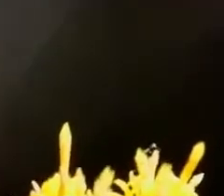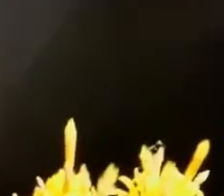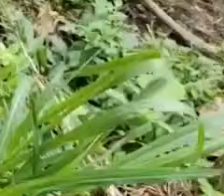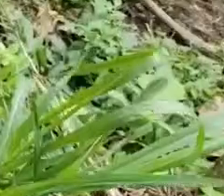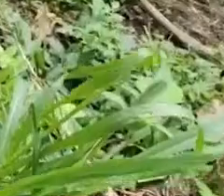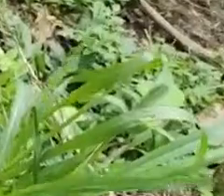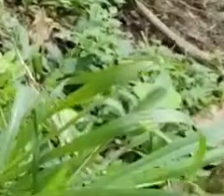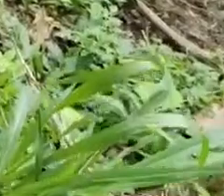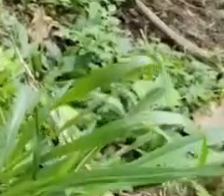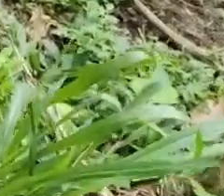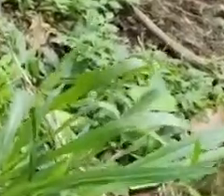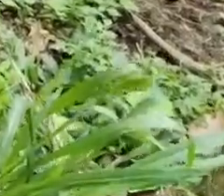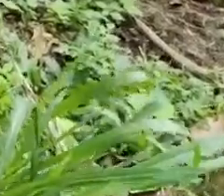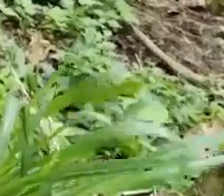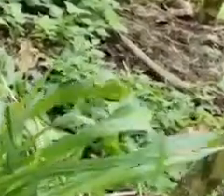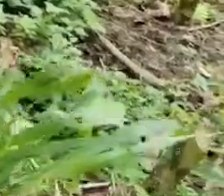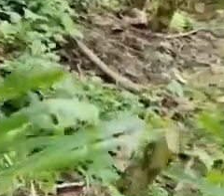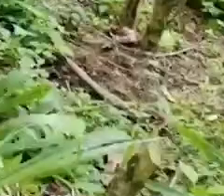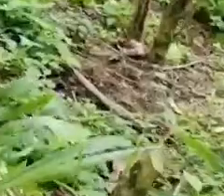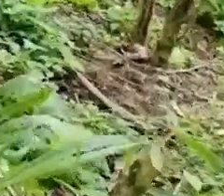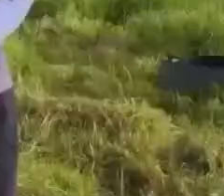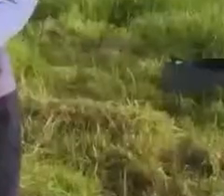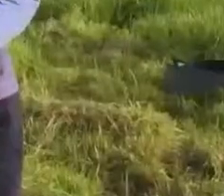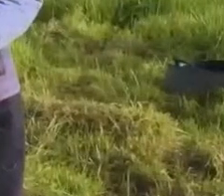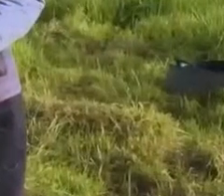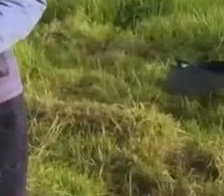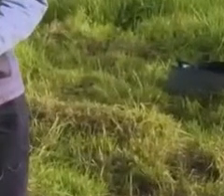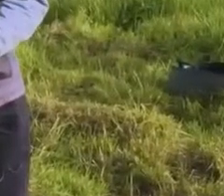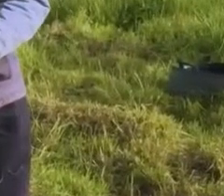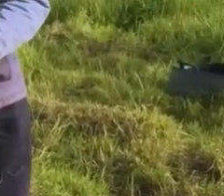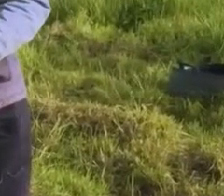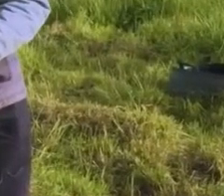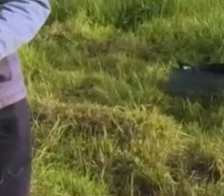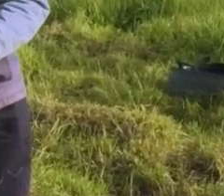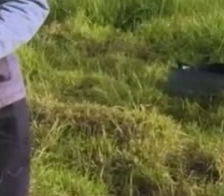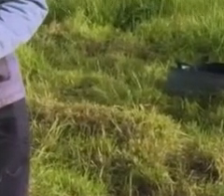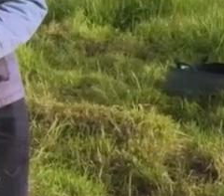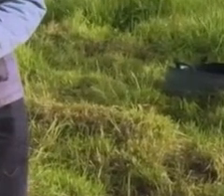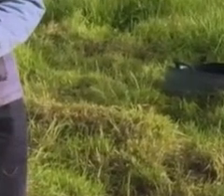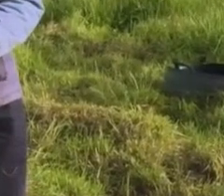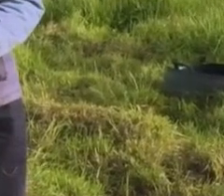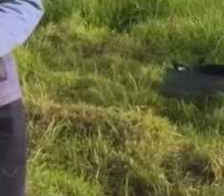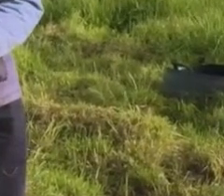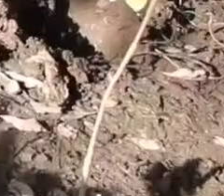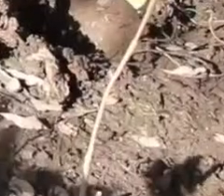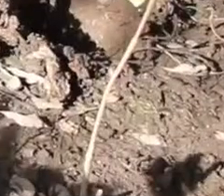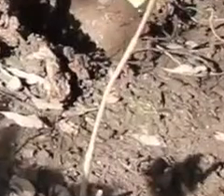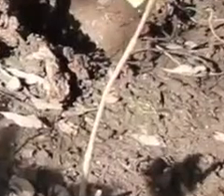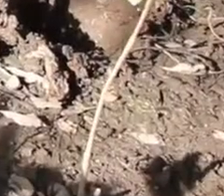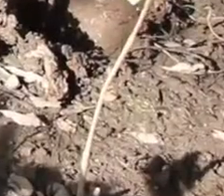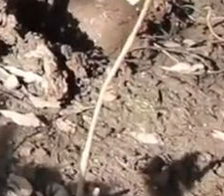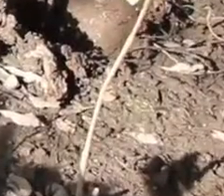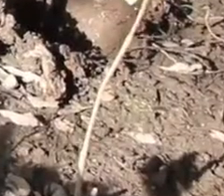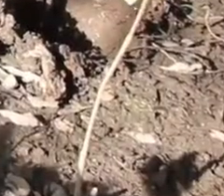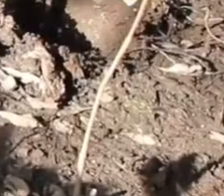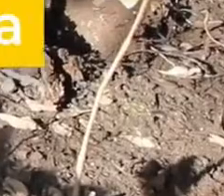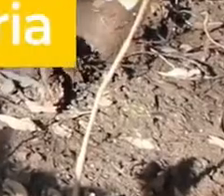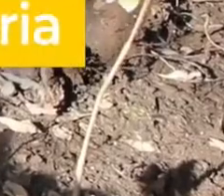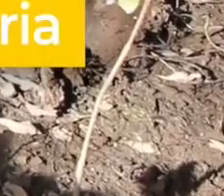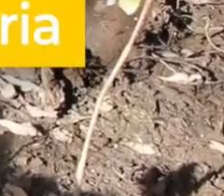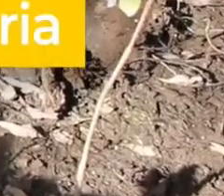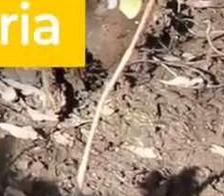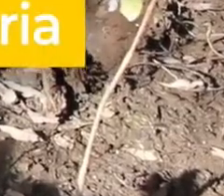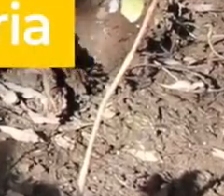apícola, forestal, pesquera, ganadera y acuícola, permitiendo garantizar la seguridad